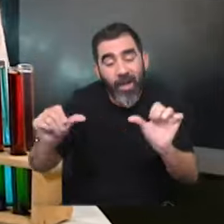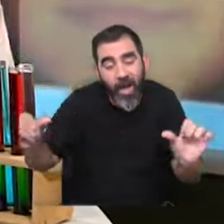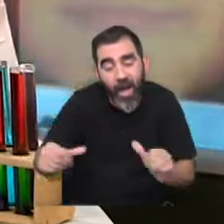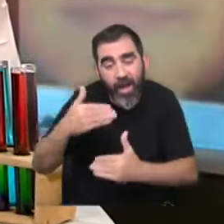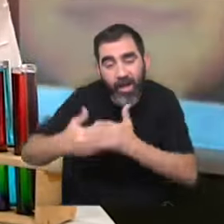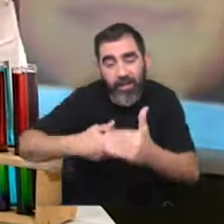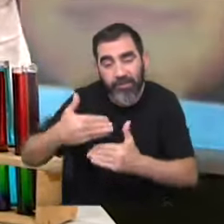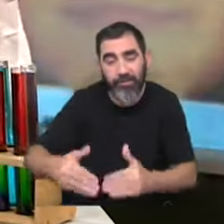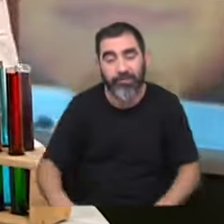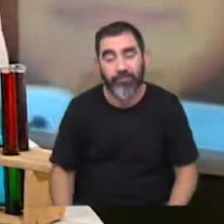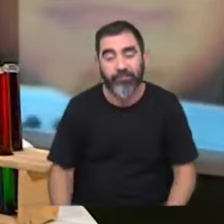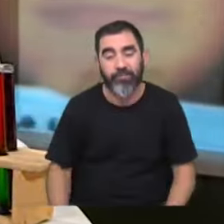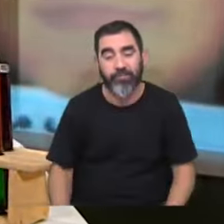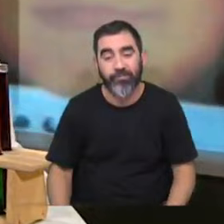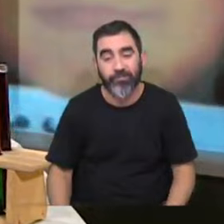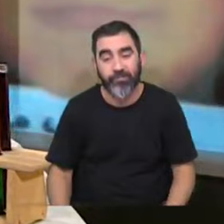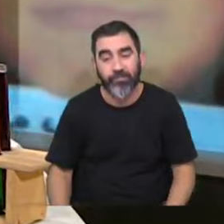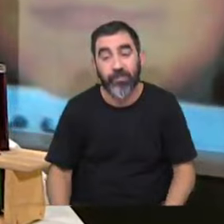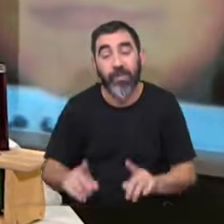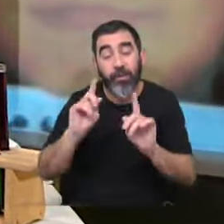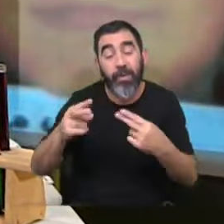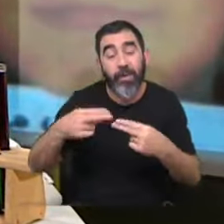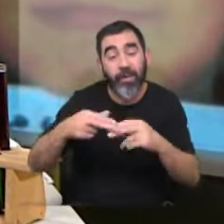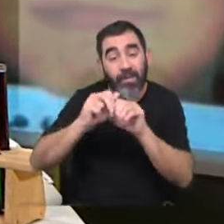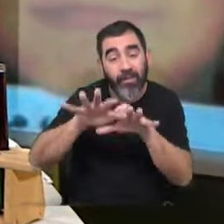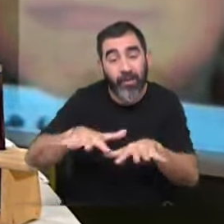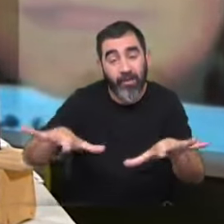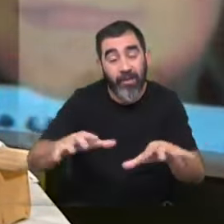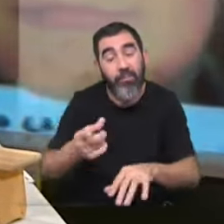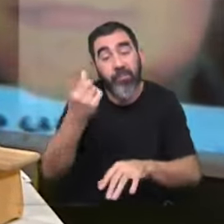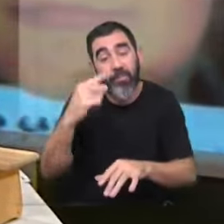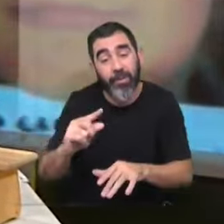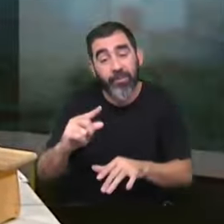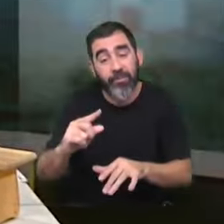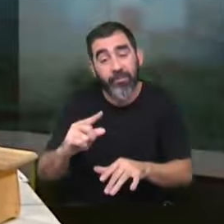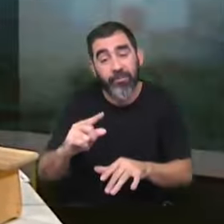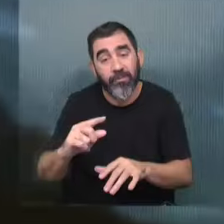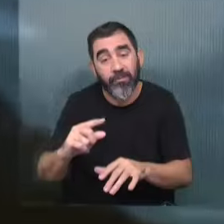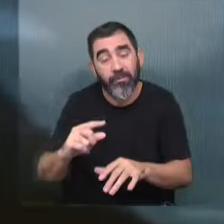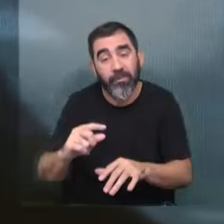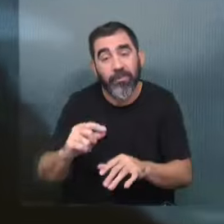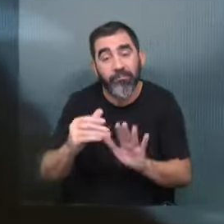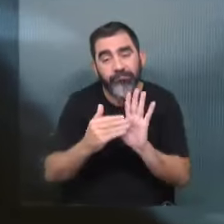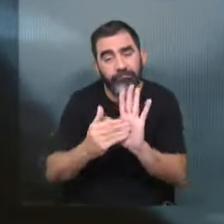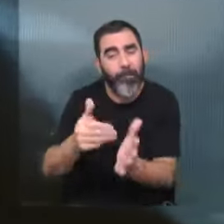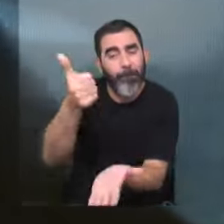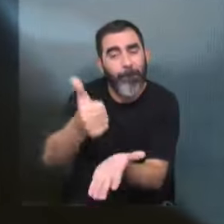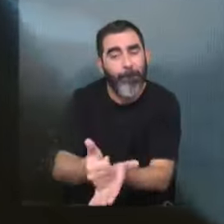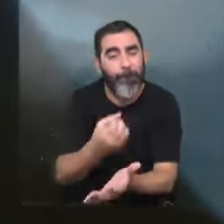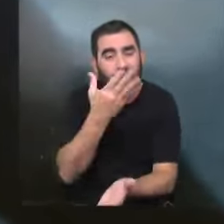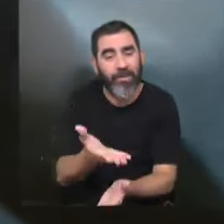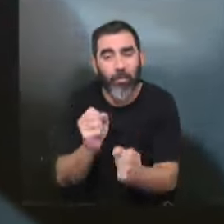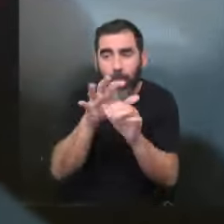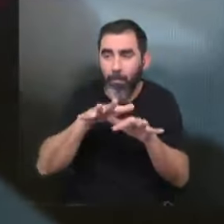esto. Y empezó como en redes también, pero dijimos, bueno, vamos a llevarlo presencial, porque después de